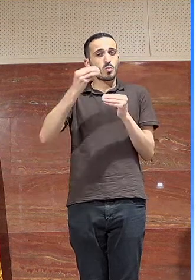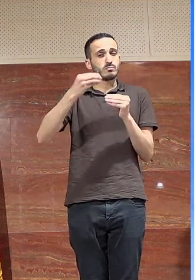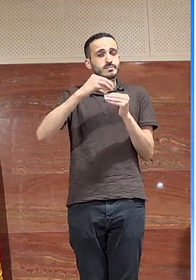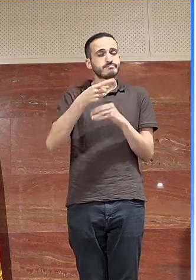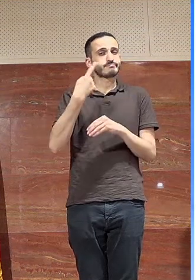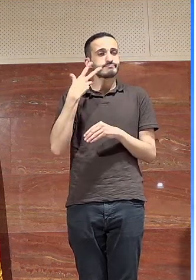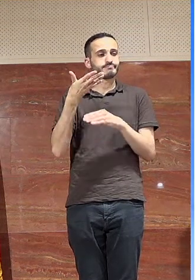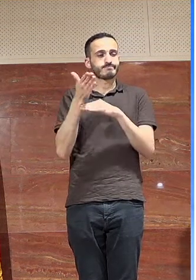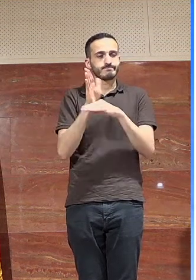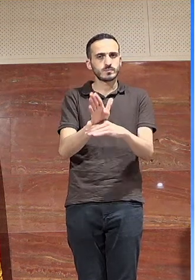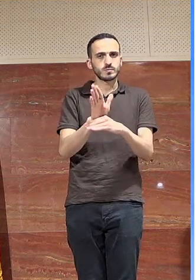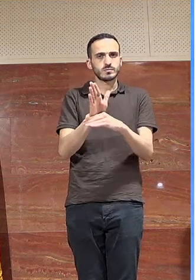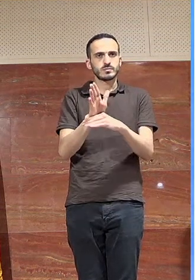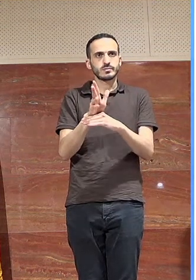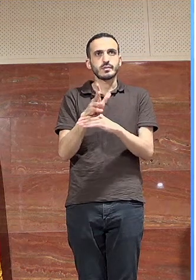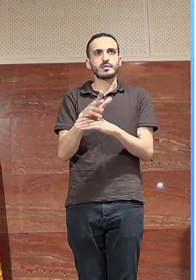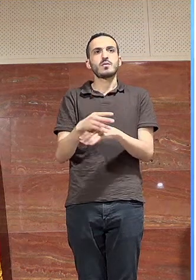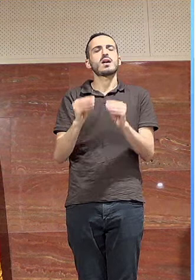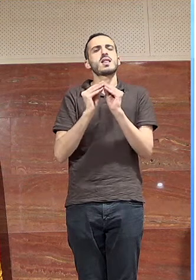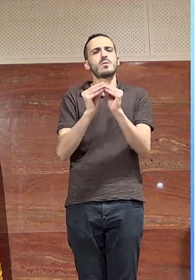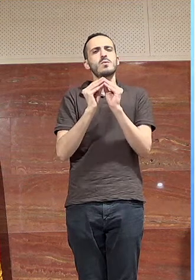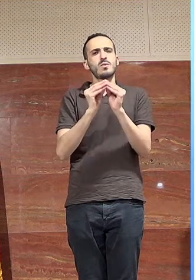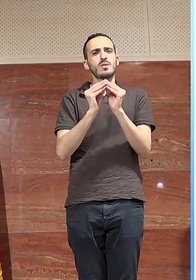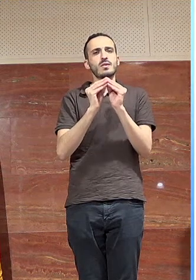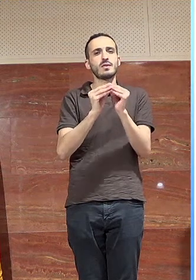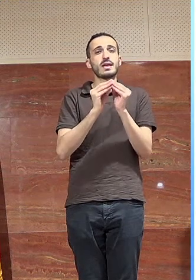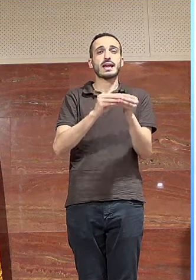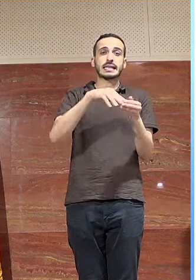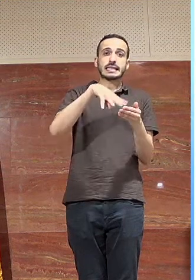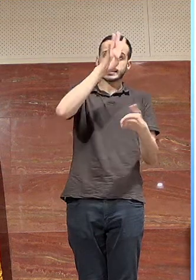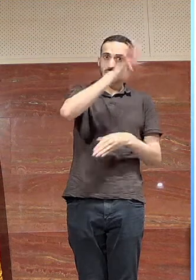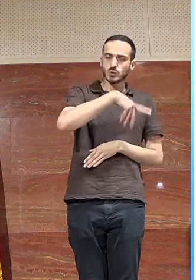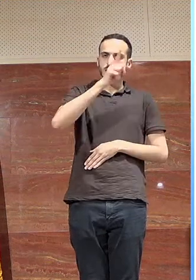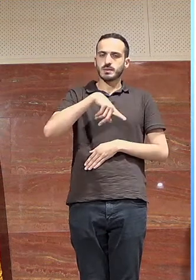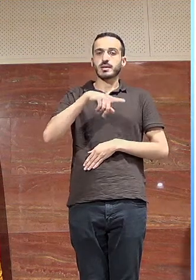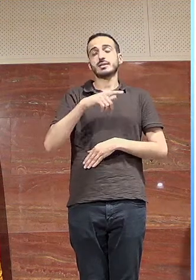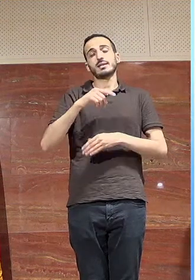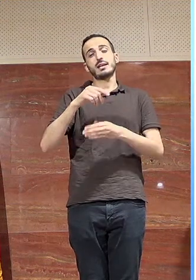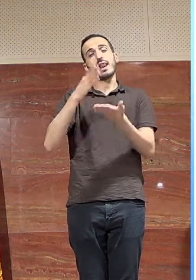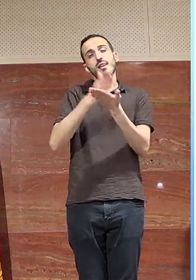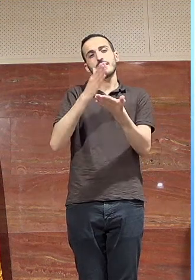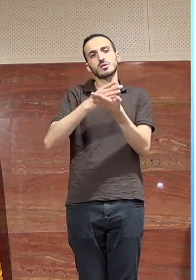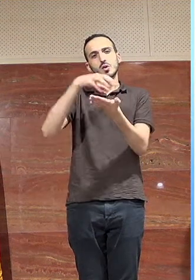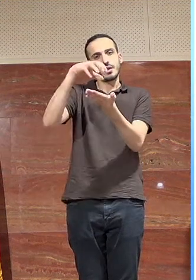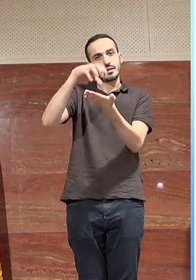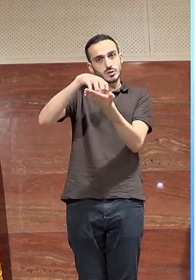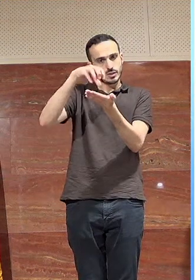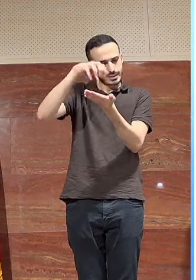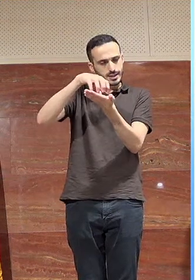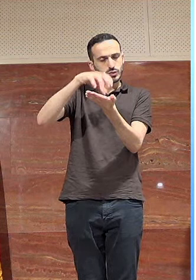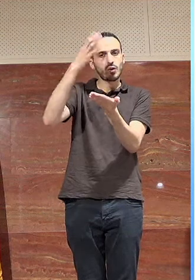que han elaborado el Real Automóvil Club de Cataluña y el Centro de Estudios Demográfico pues con motivo también del Año Europeo del Envejecimiento